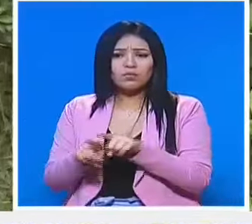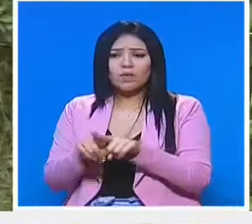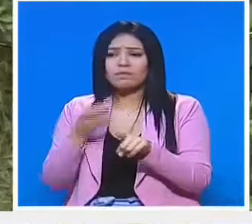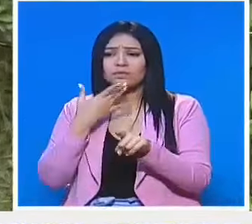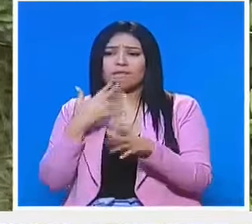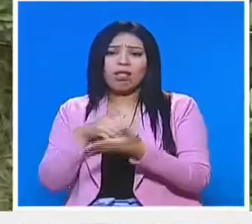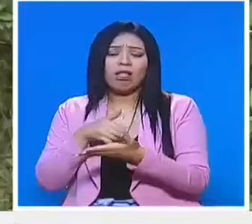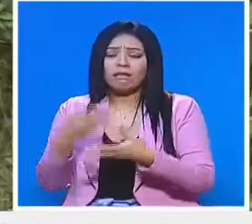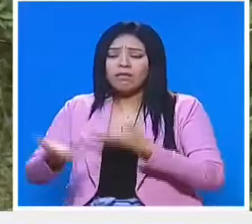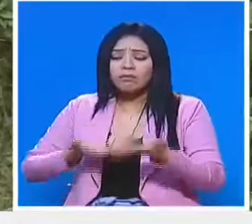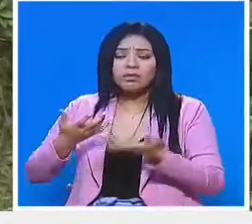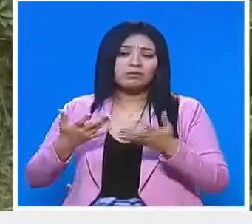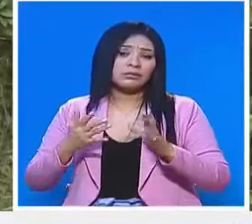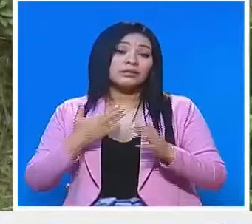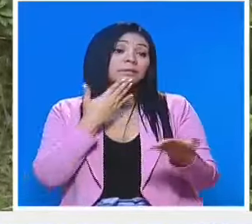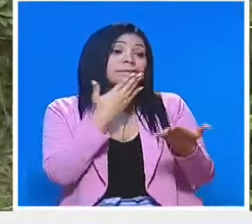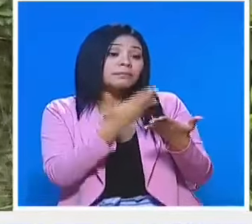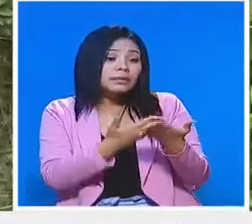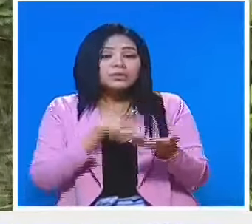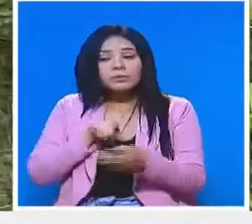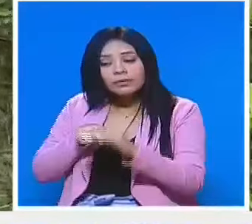pidiendo permiso para entrar.